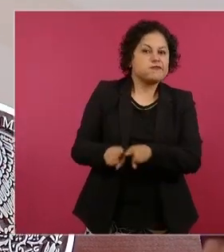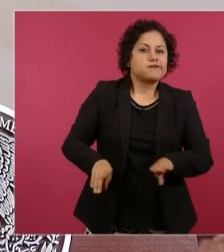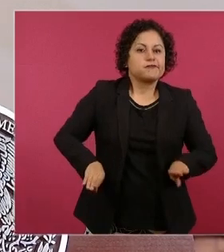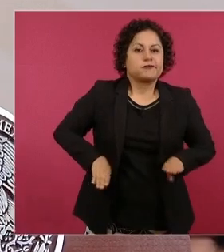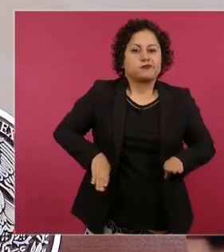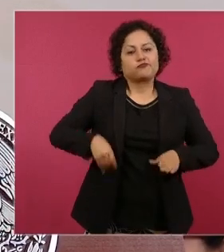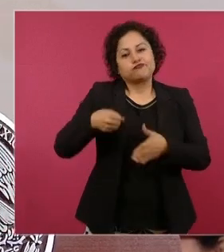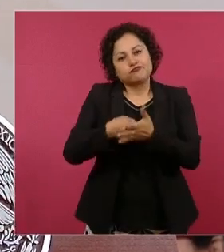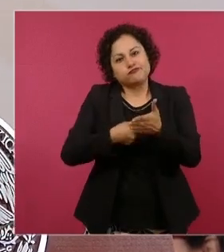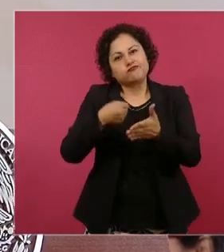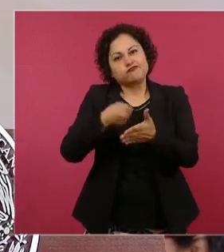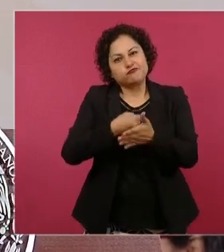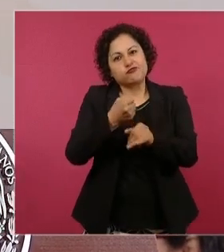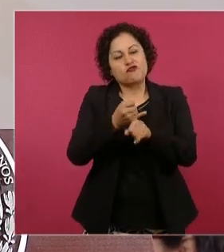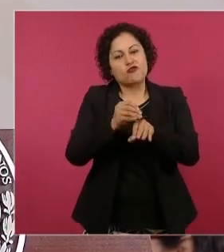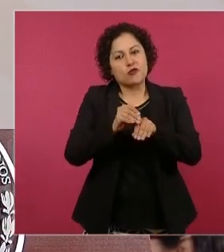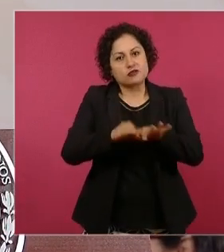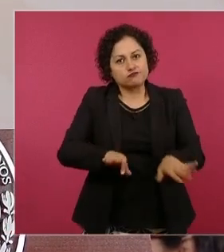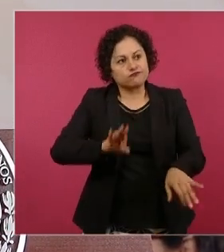gran